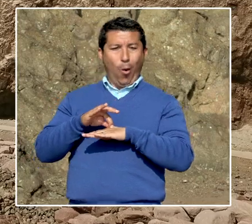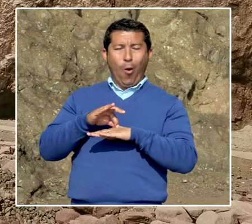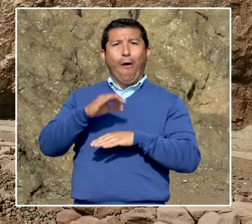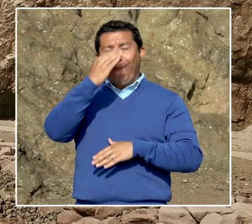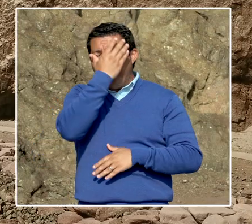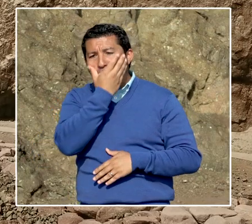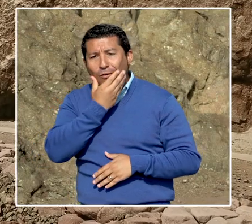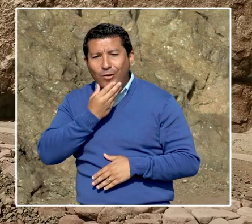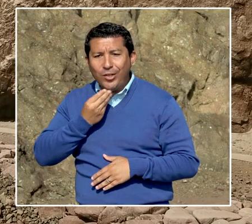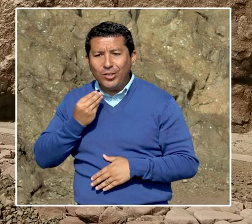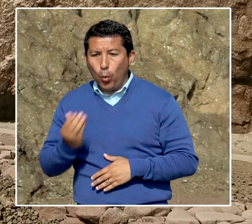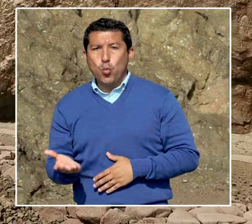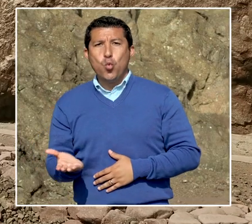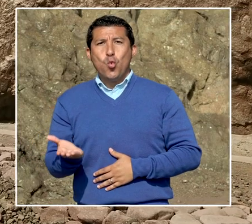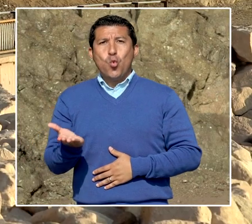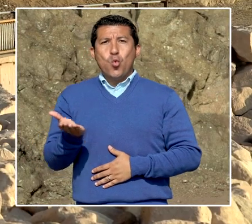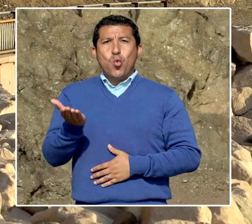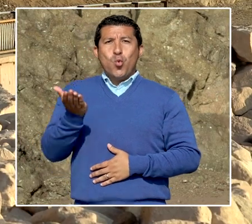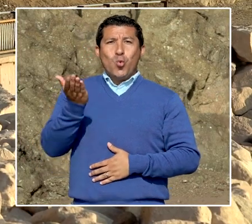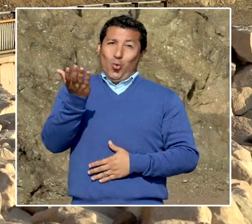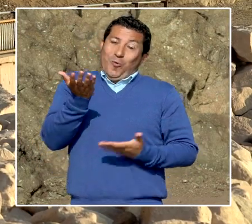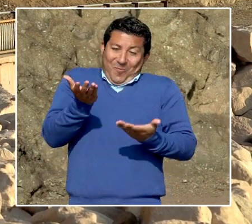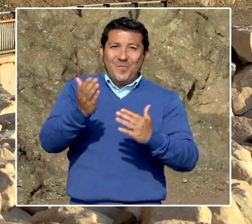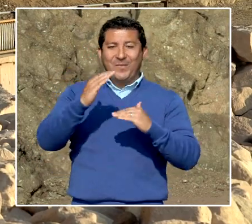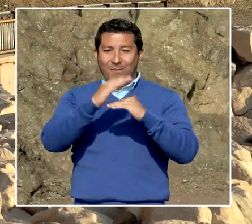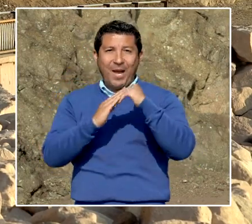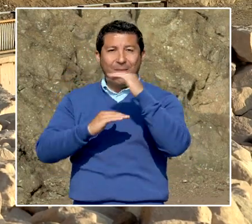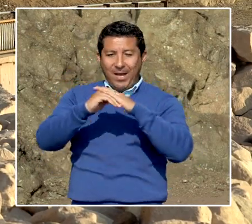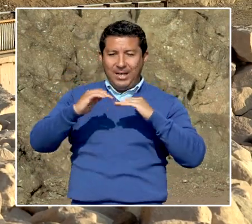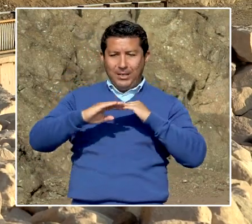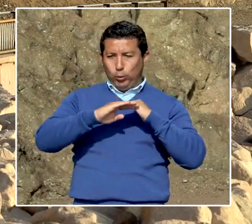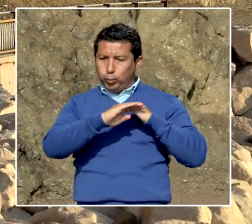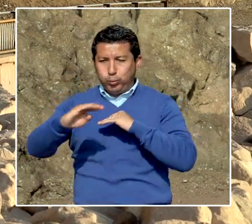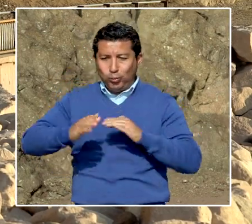la construcción de senderos y señaléticas